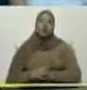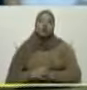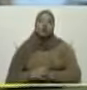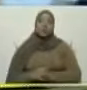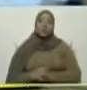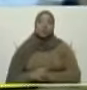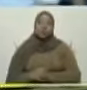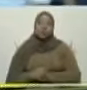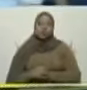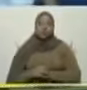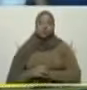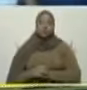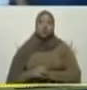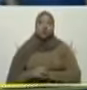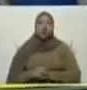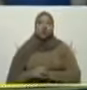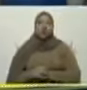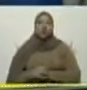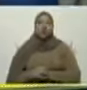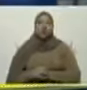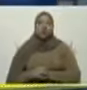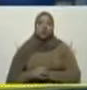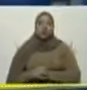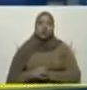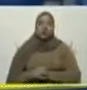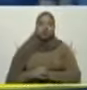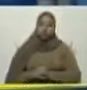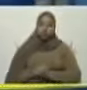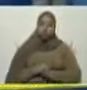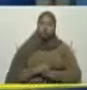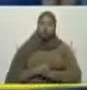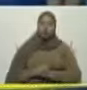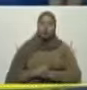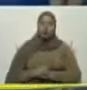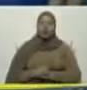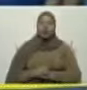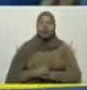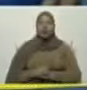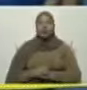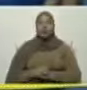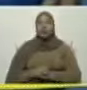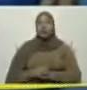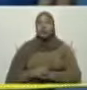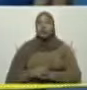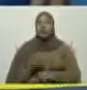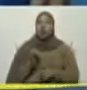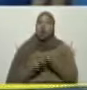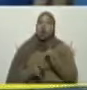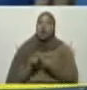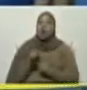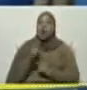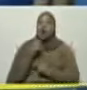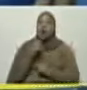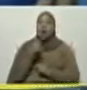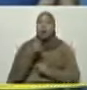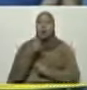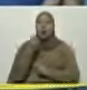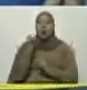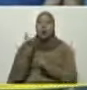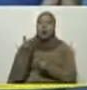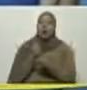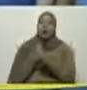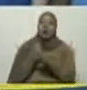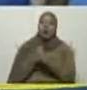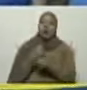muy el tema de sanes cuando usted convocó aquella mesa de diálogo llegando Jorge Rodríguez